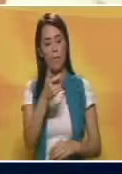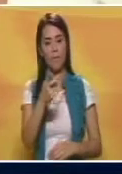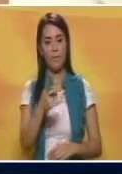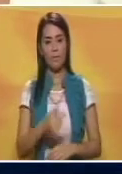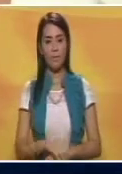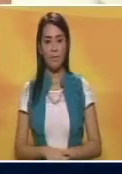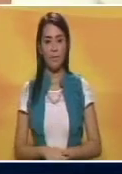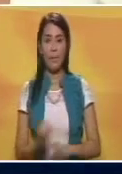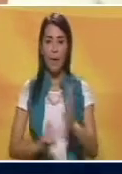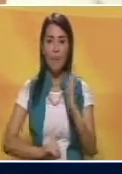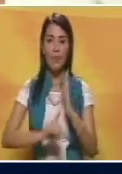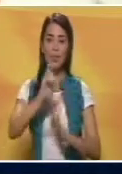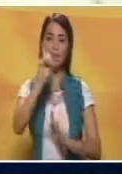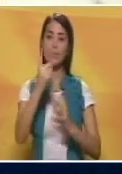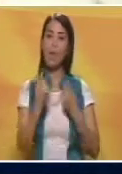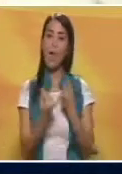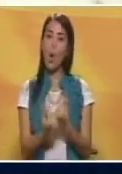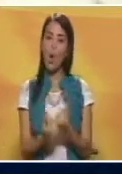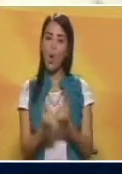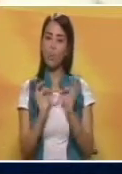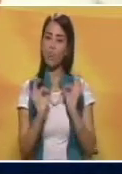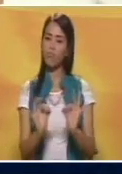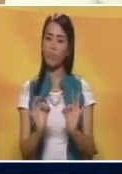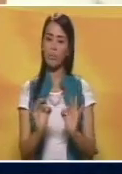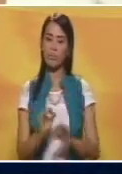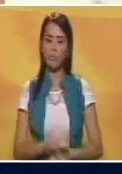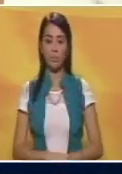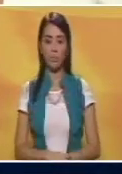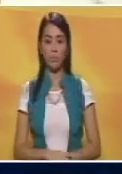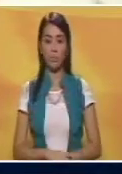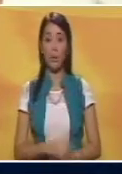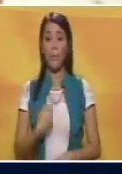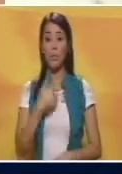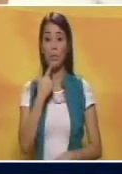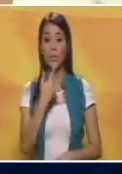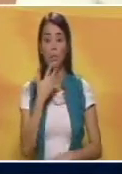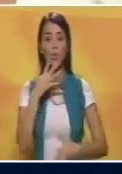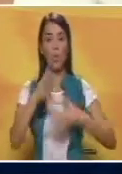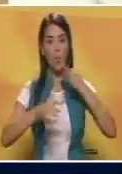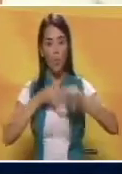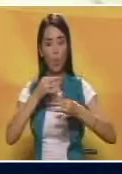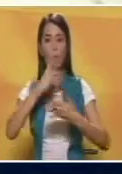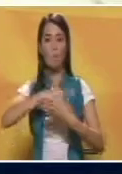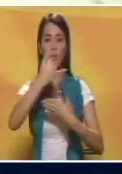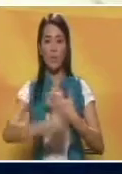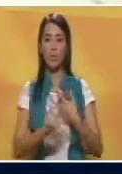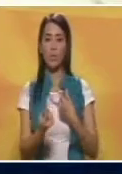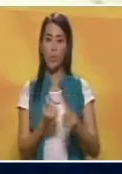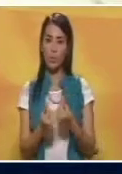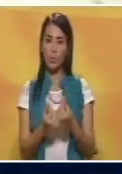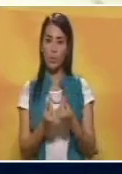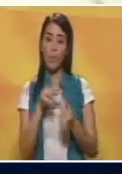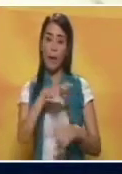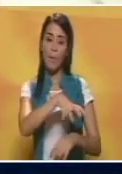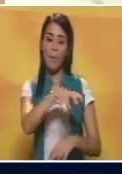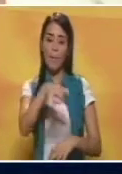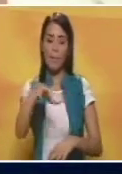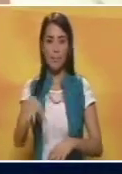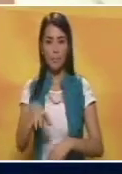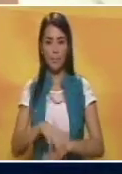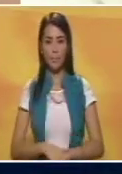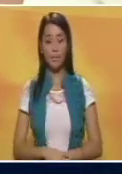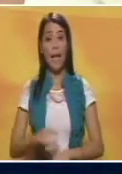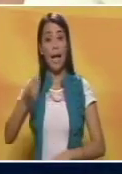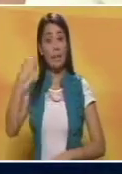economía diversificada bueno hemos hablado y hemos ahondado también en proyectos económicos en estos estados ayer